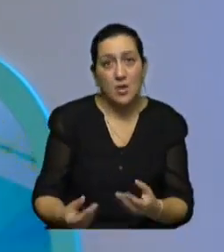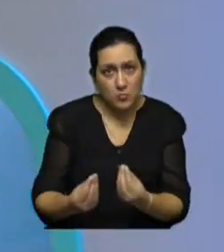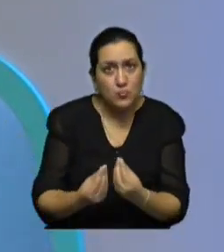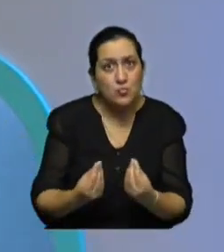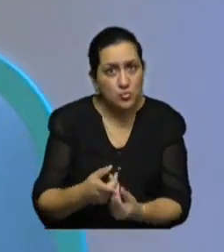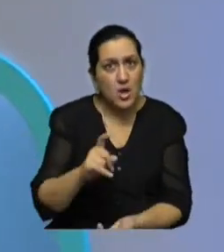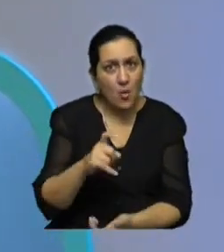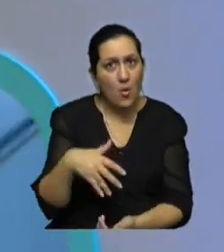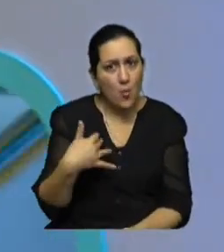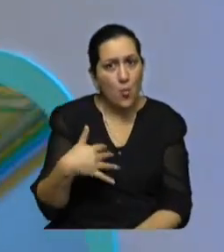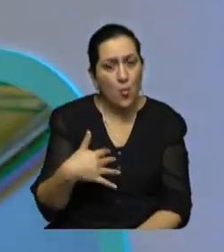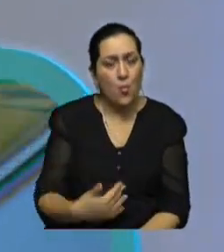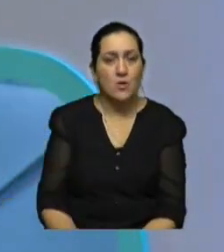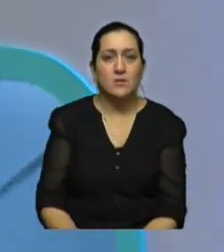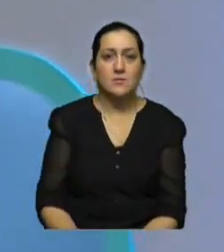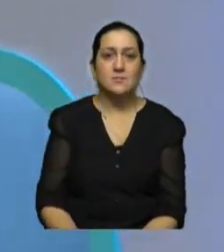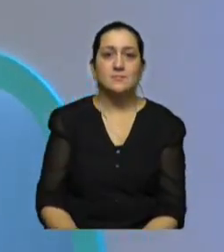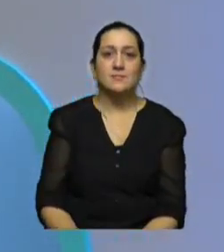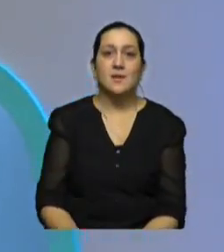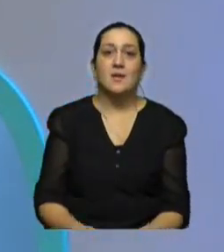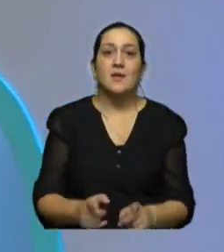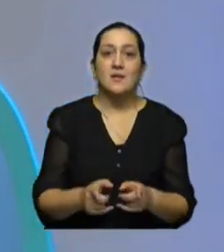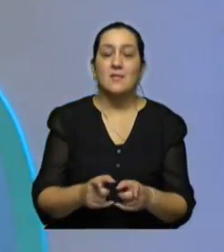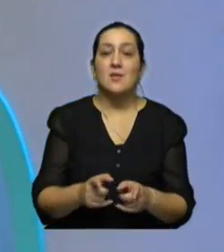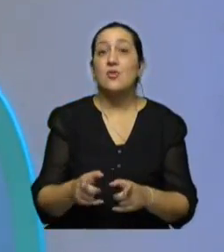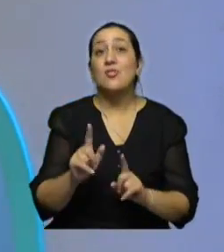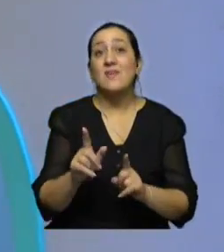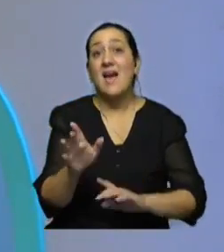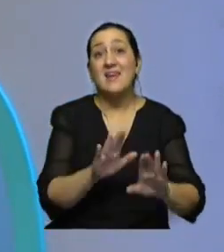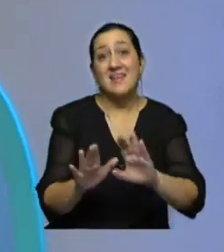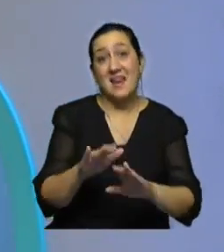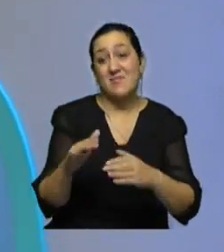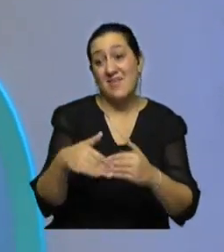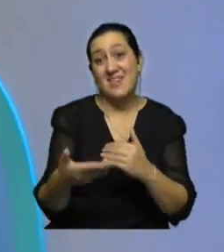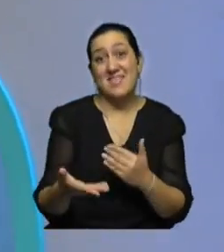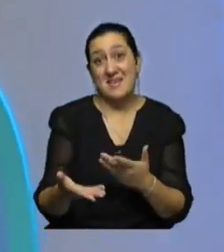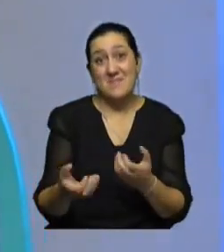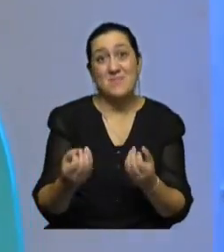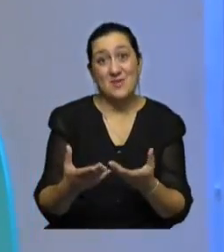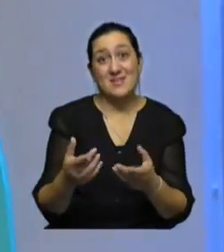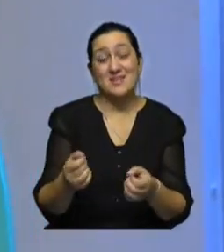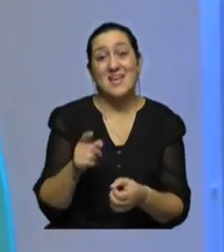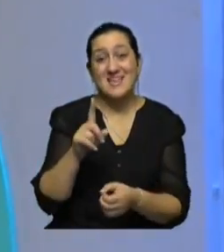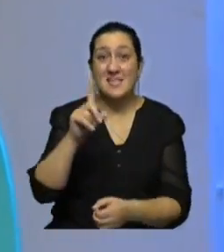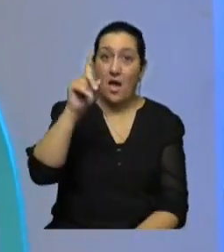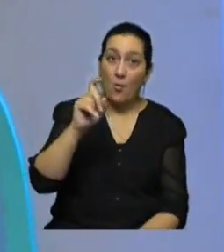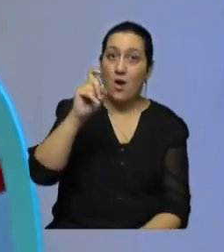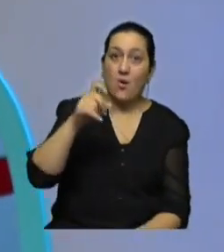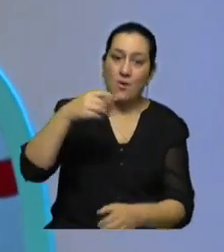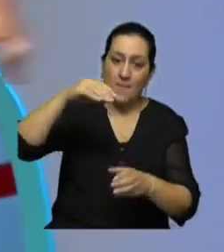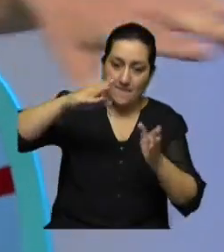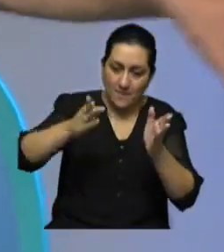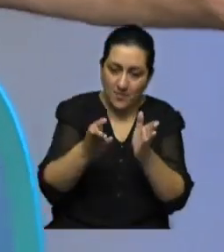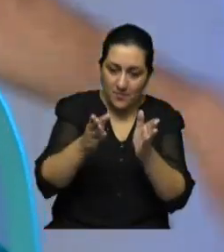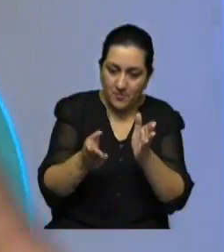es verdad. Se junta agua en los aires acondicionados. Y además no vas a tener que arreglar la vereda. Porque esa agüita te va comiendo toda la